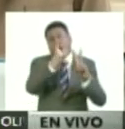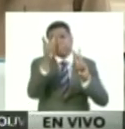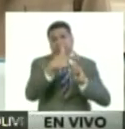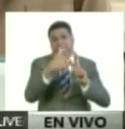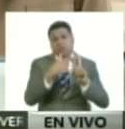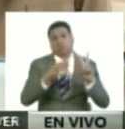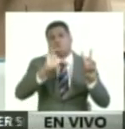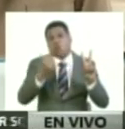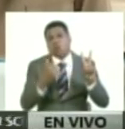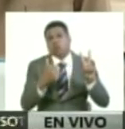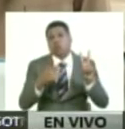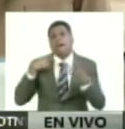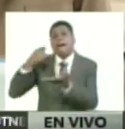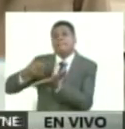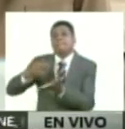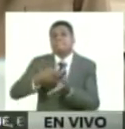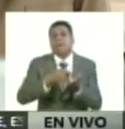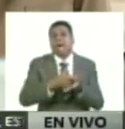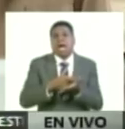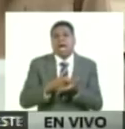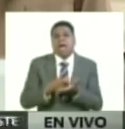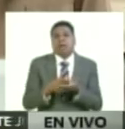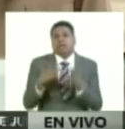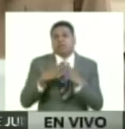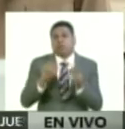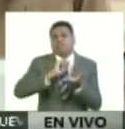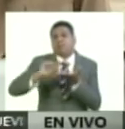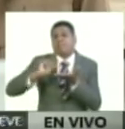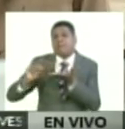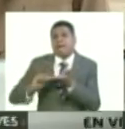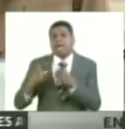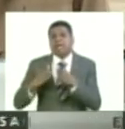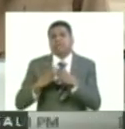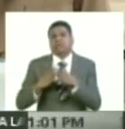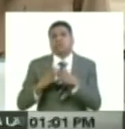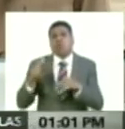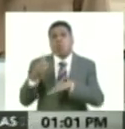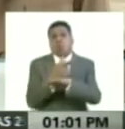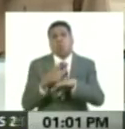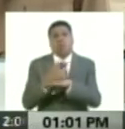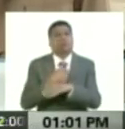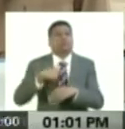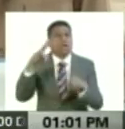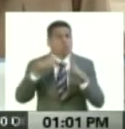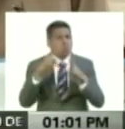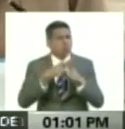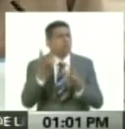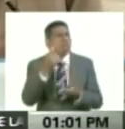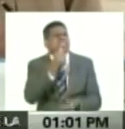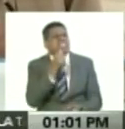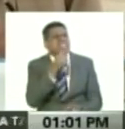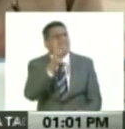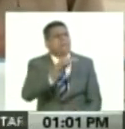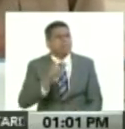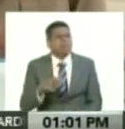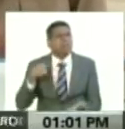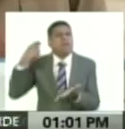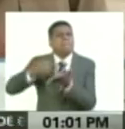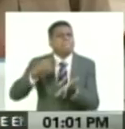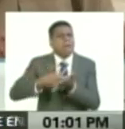de funcionarios o pues integrantes del oficialismo, del gobierno. ¿Conoce usted sobre esto? ¿Quiénes podían ser?